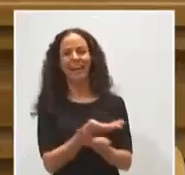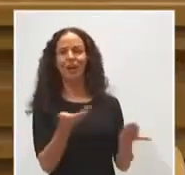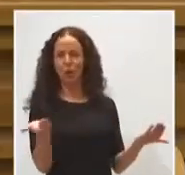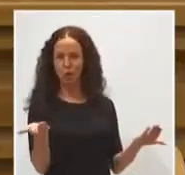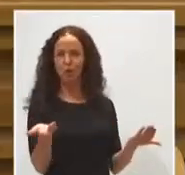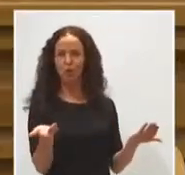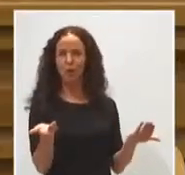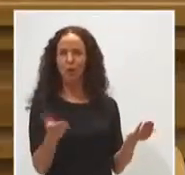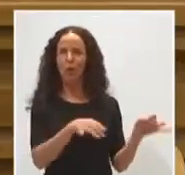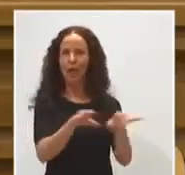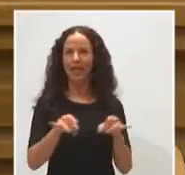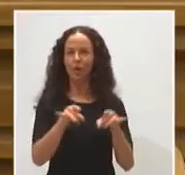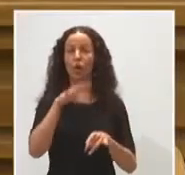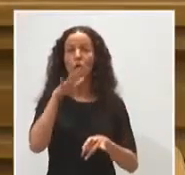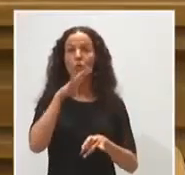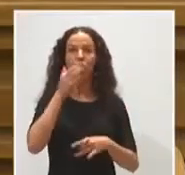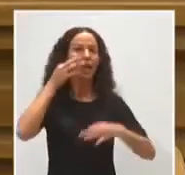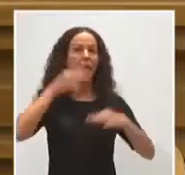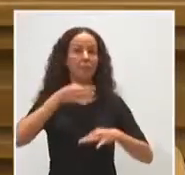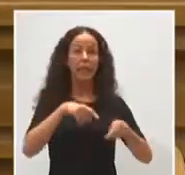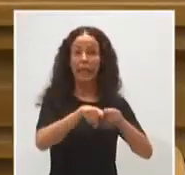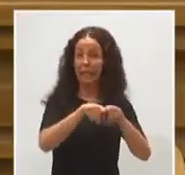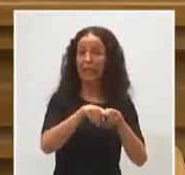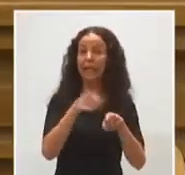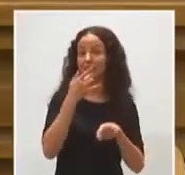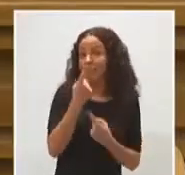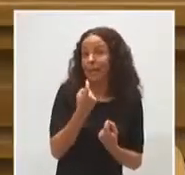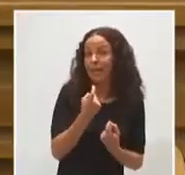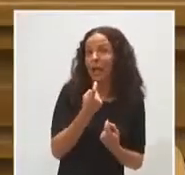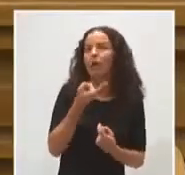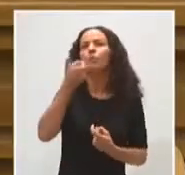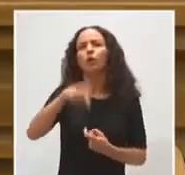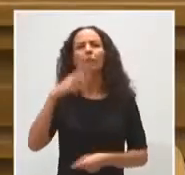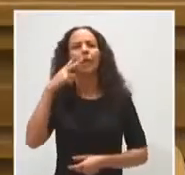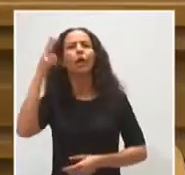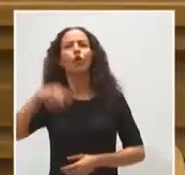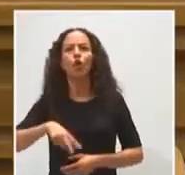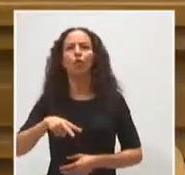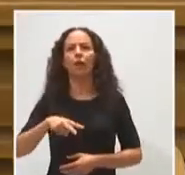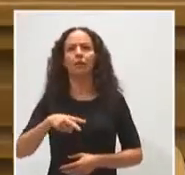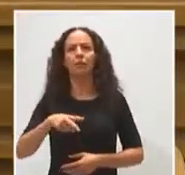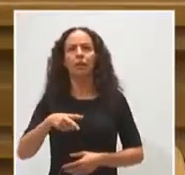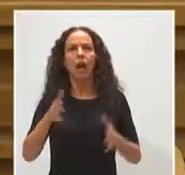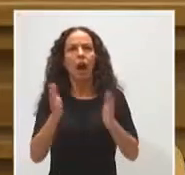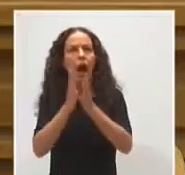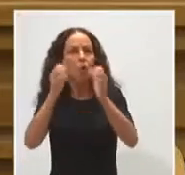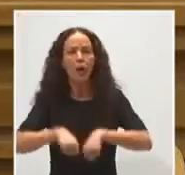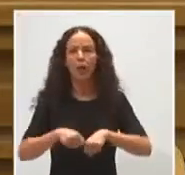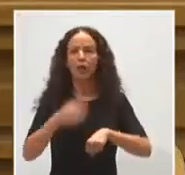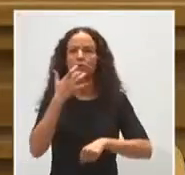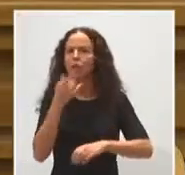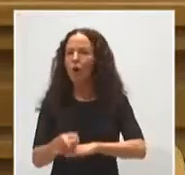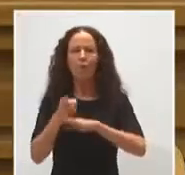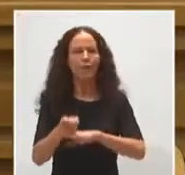realmente critican cuando tienen que criticar pero también reconocen y llegan a acuerdos cuando es obligado